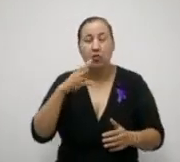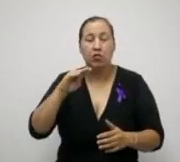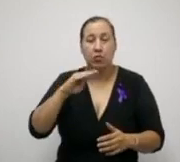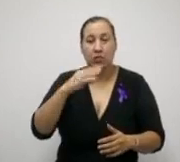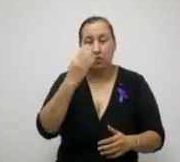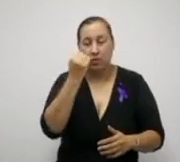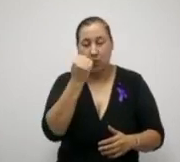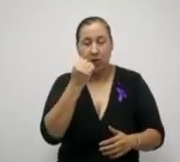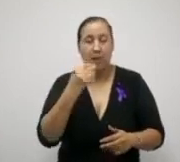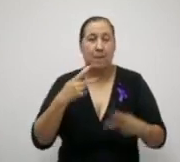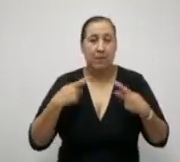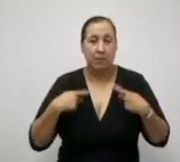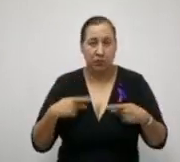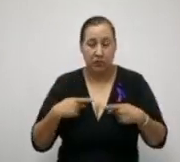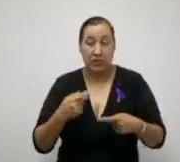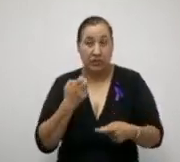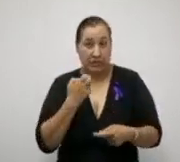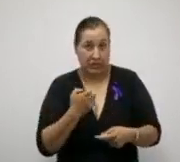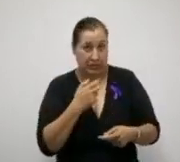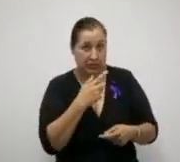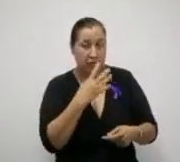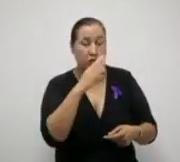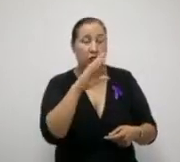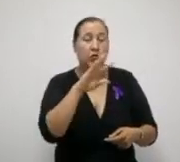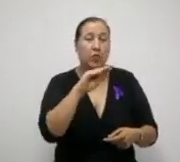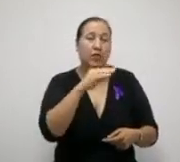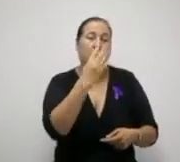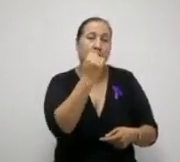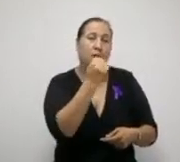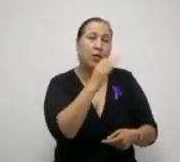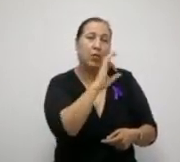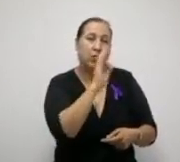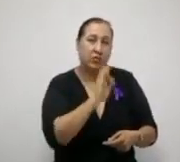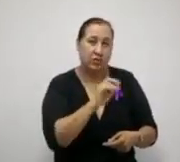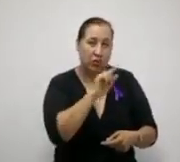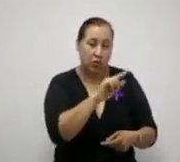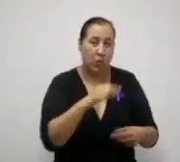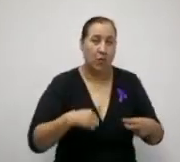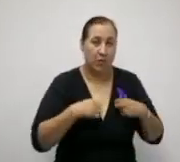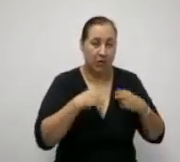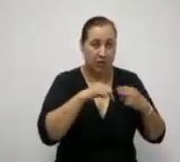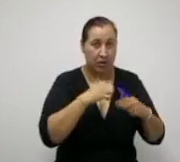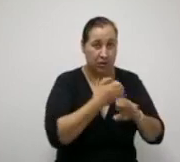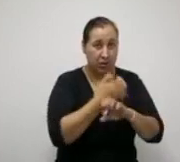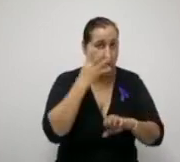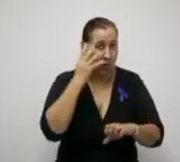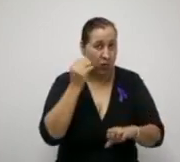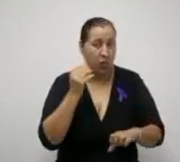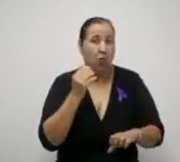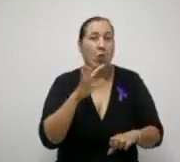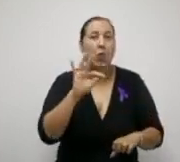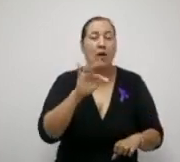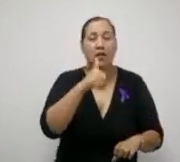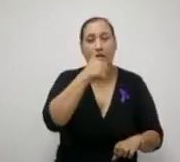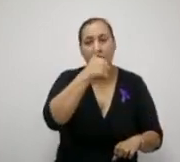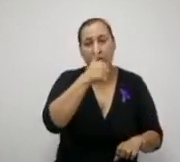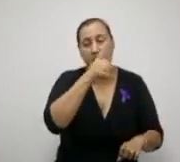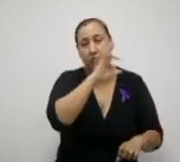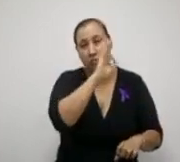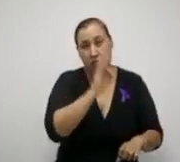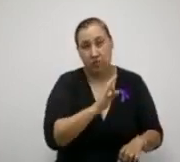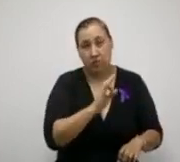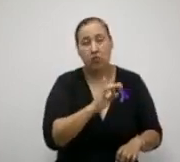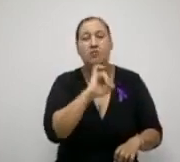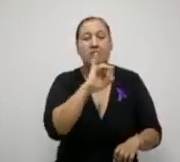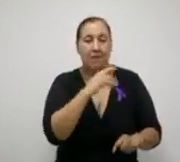5.599 personas. De ellas, el 99% han sido residentes del estado, siendo un 46% los